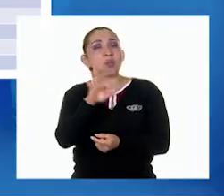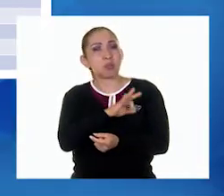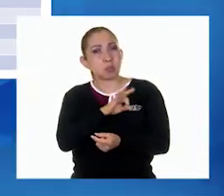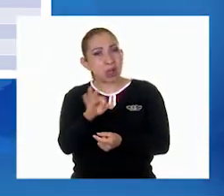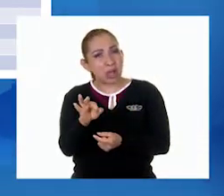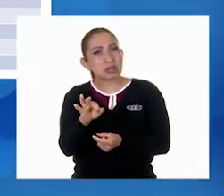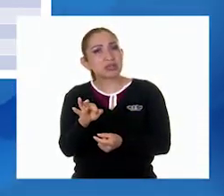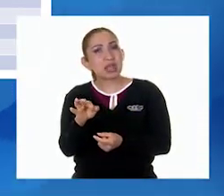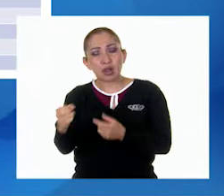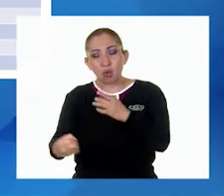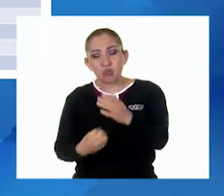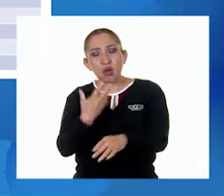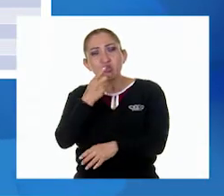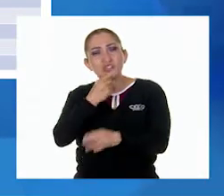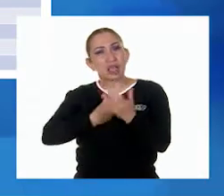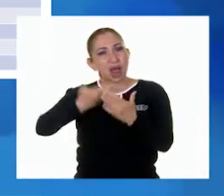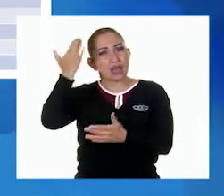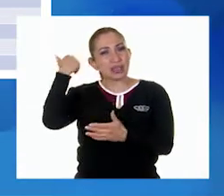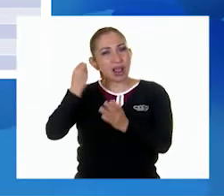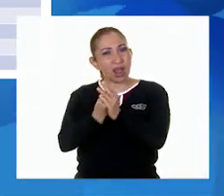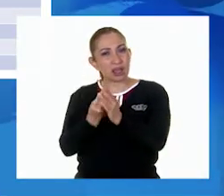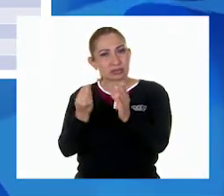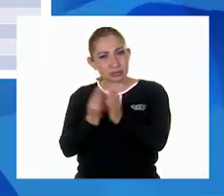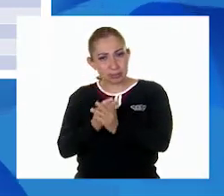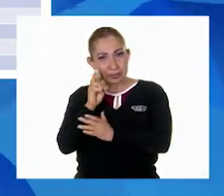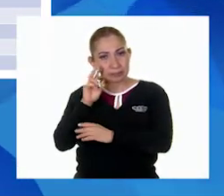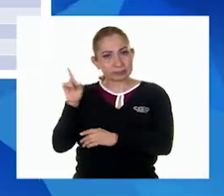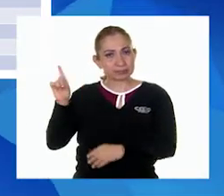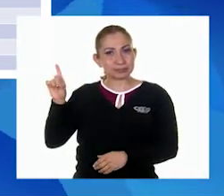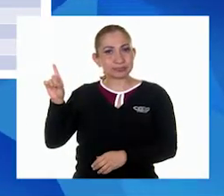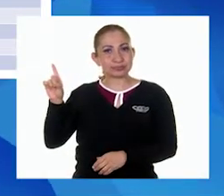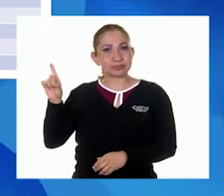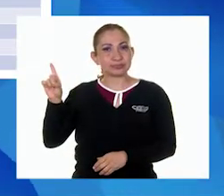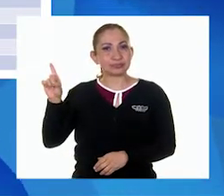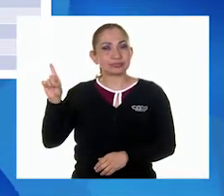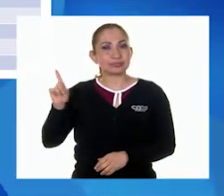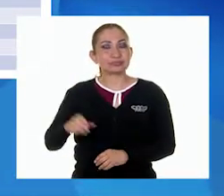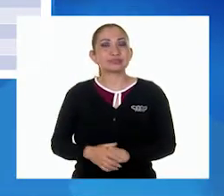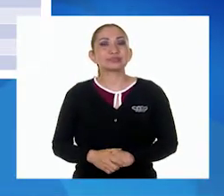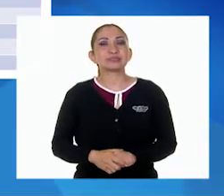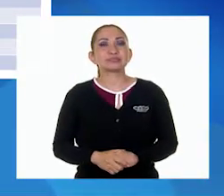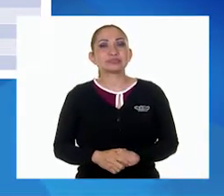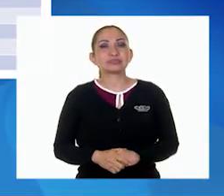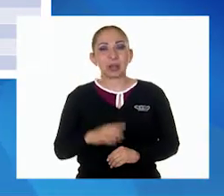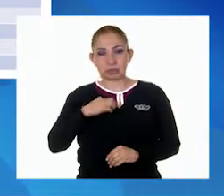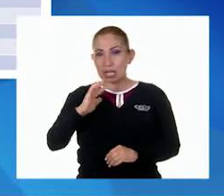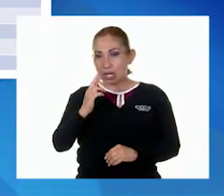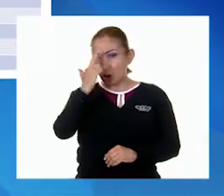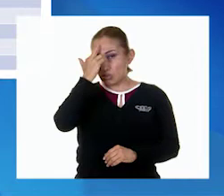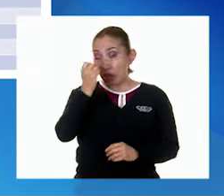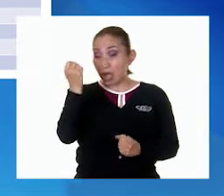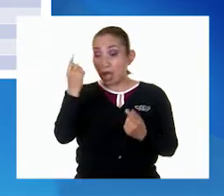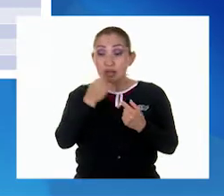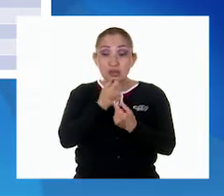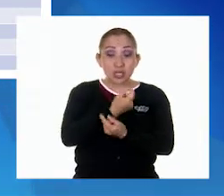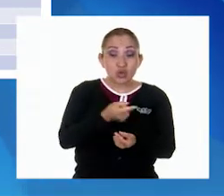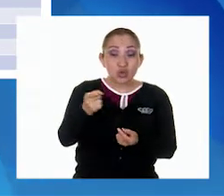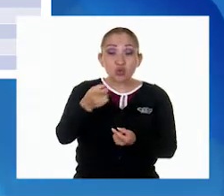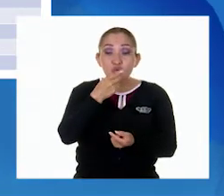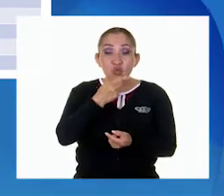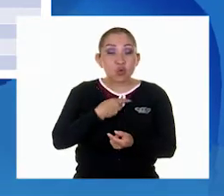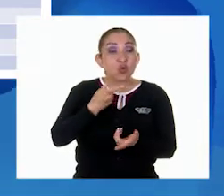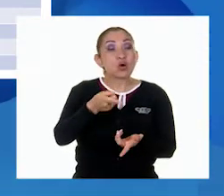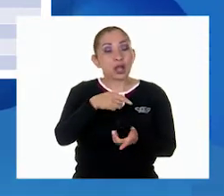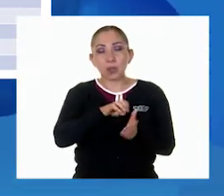nos compartieron en la clase anterior. Ajá. Aquí los tenemos. Muy bien. Vamos a recordar que los niños y niñas nos